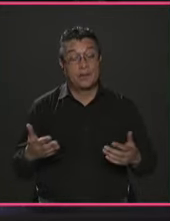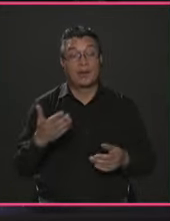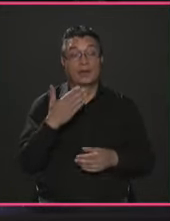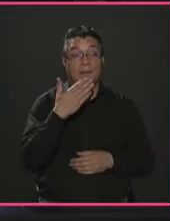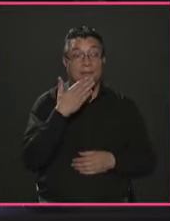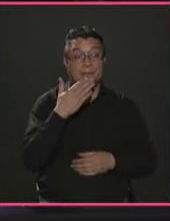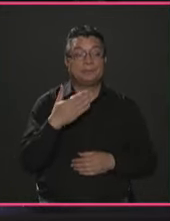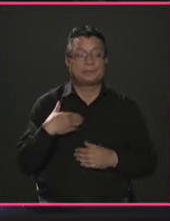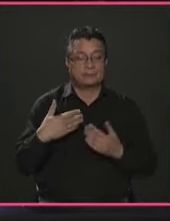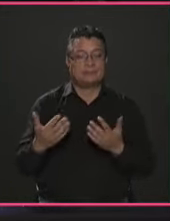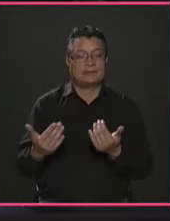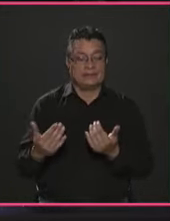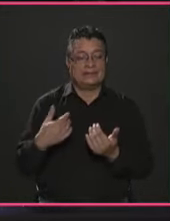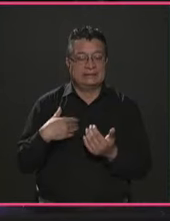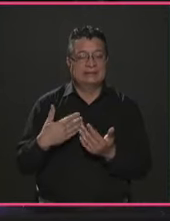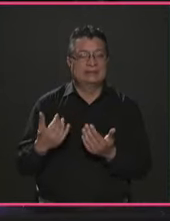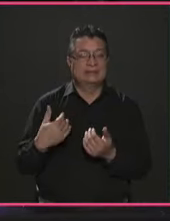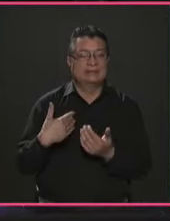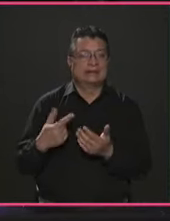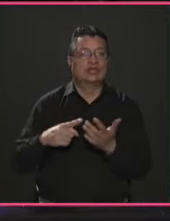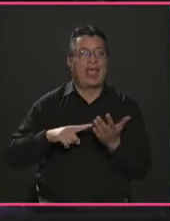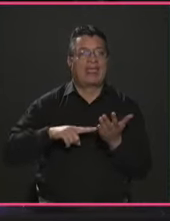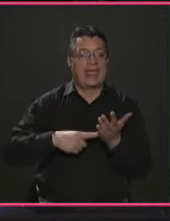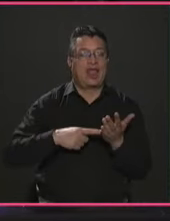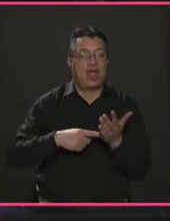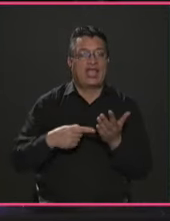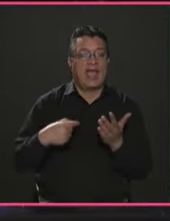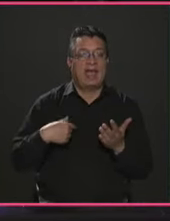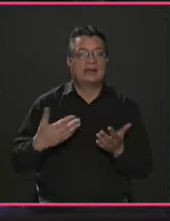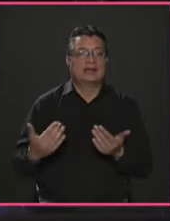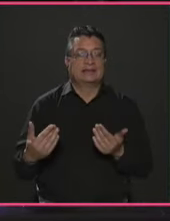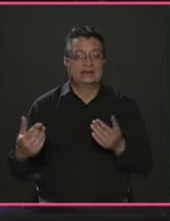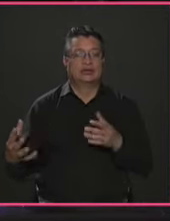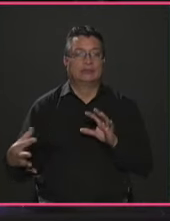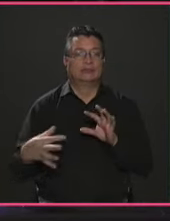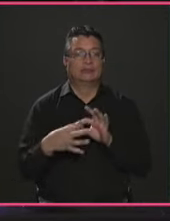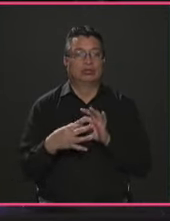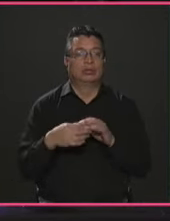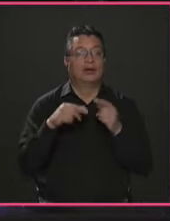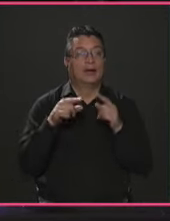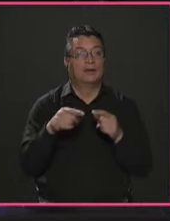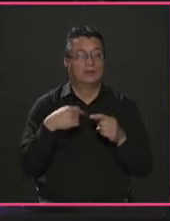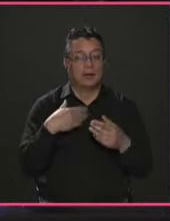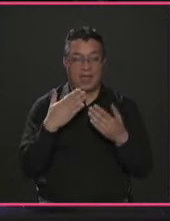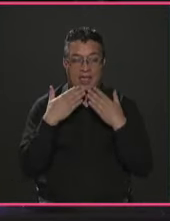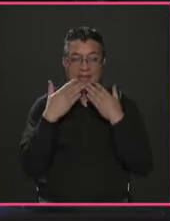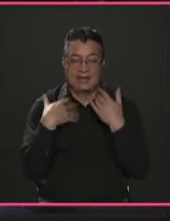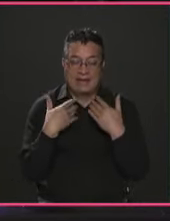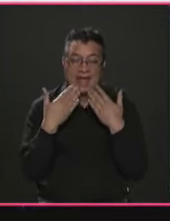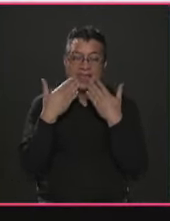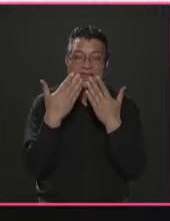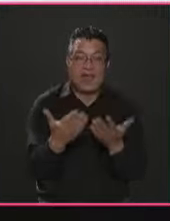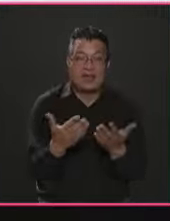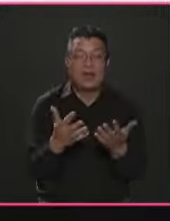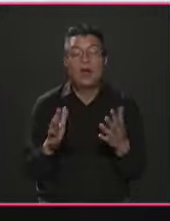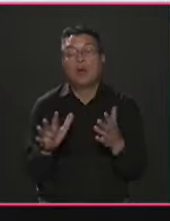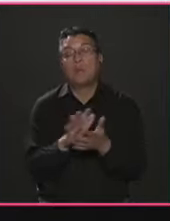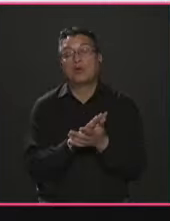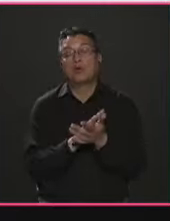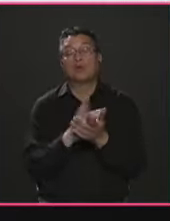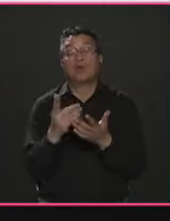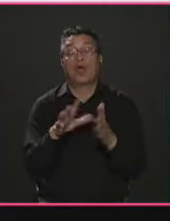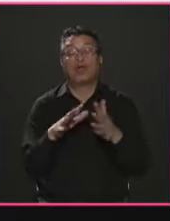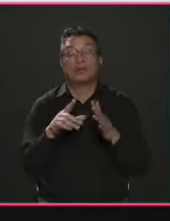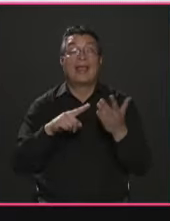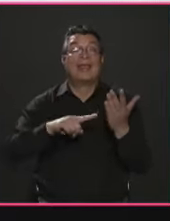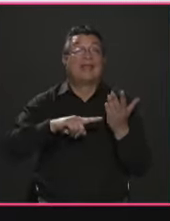dependencia tecnológica es algo que también ahí está rondando o sea queremos ofrecer algo que es a través de tecnologías